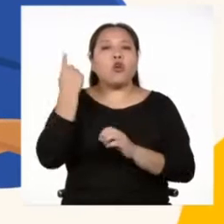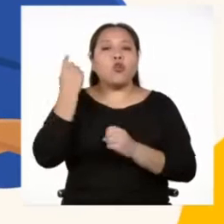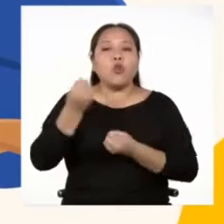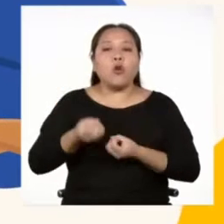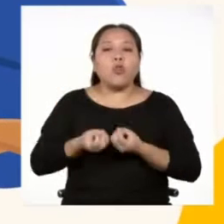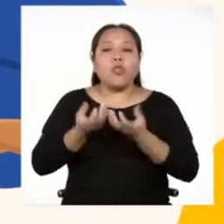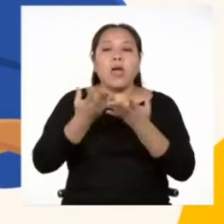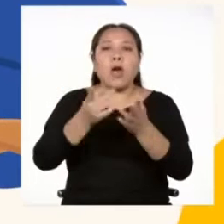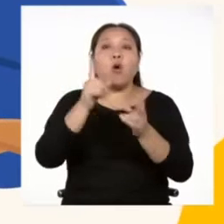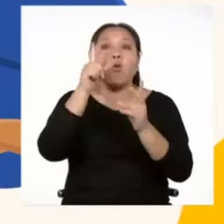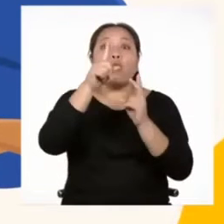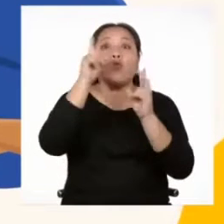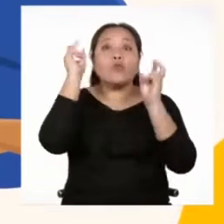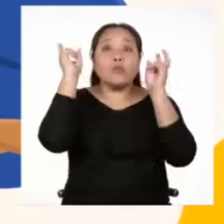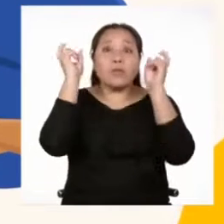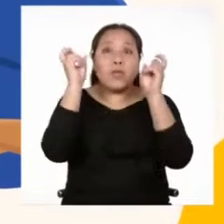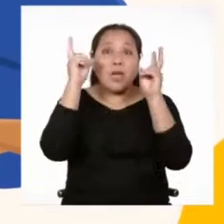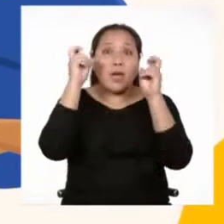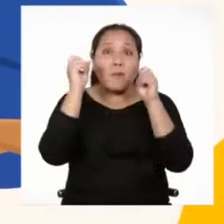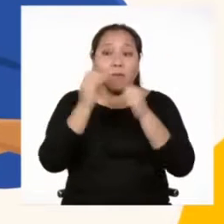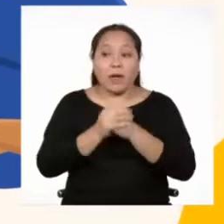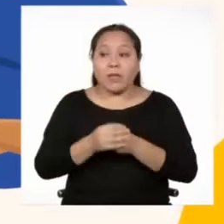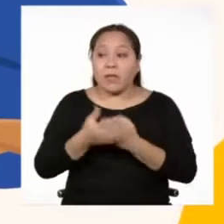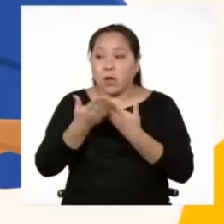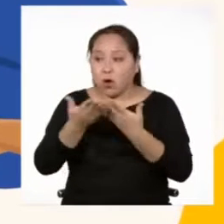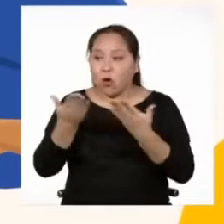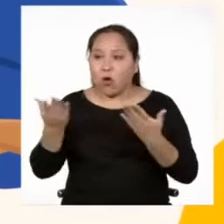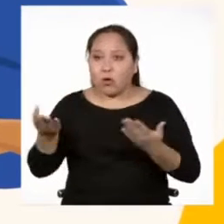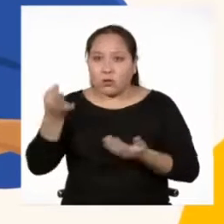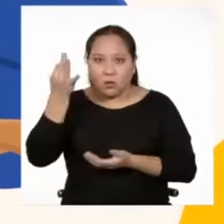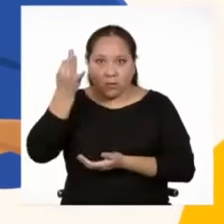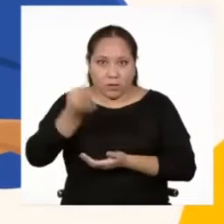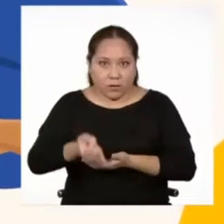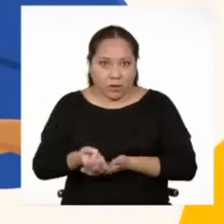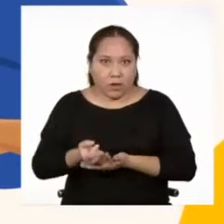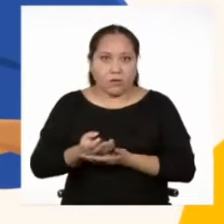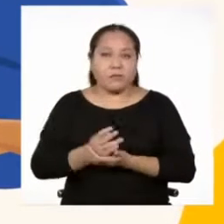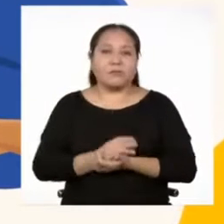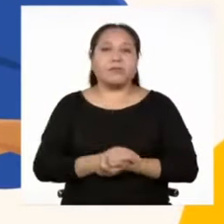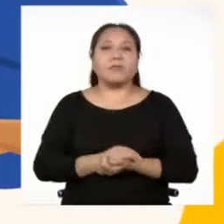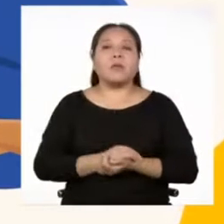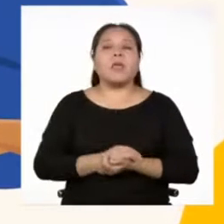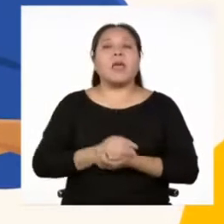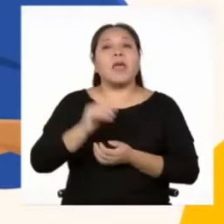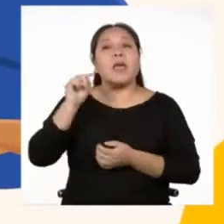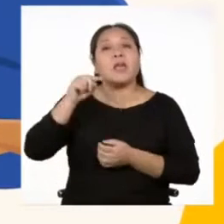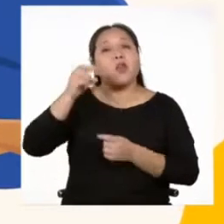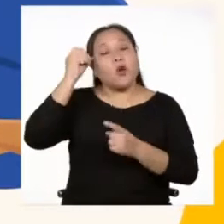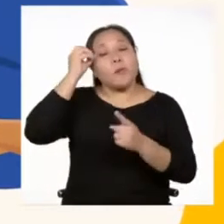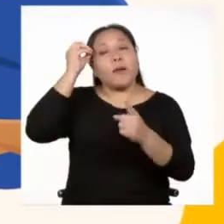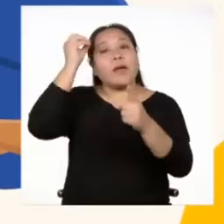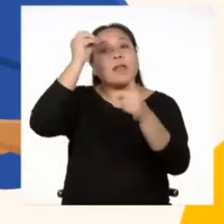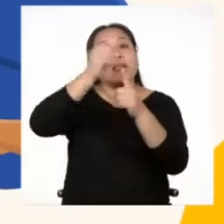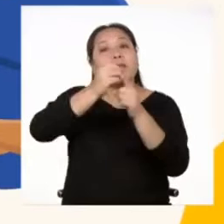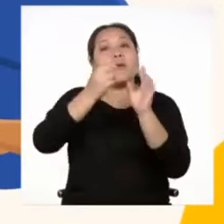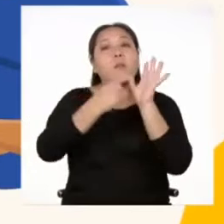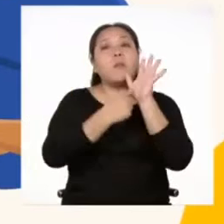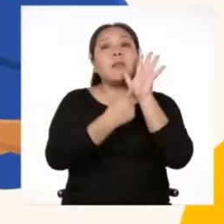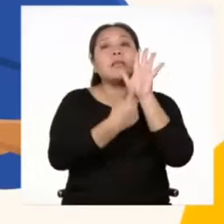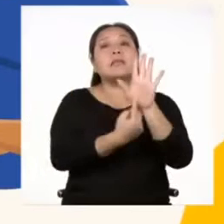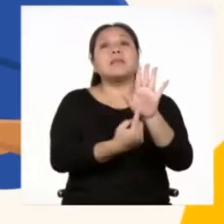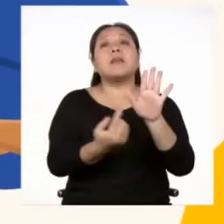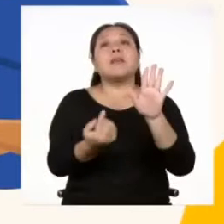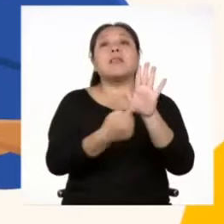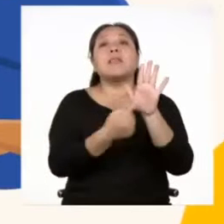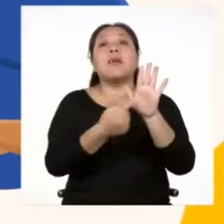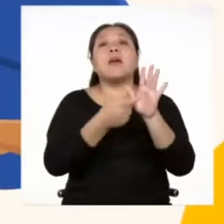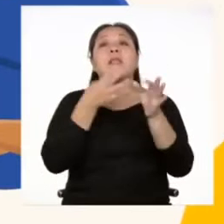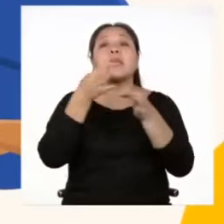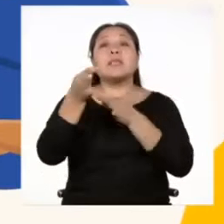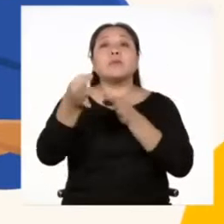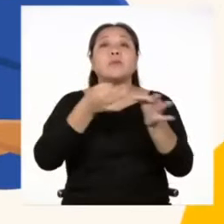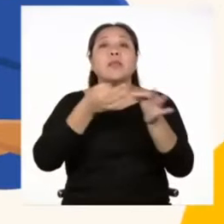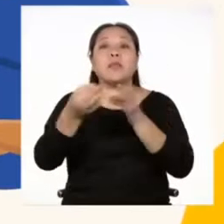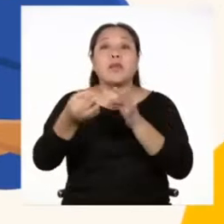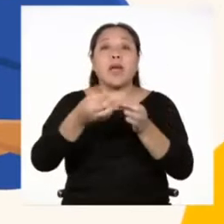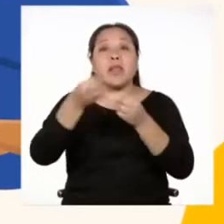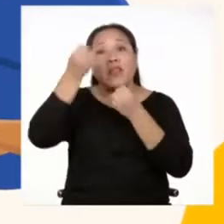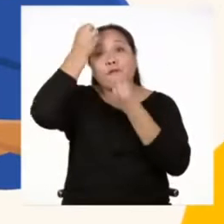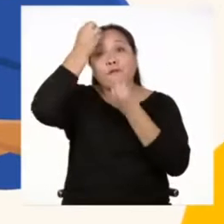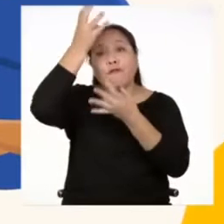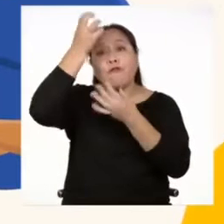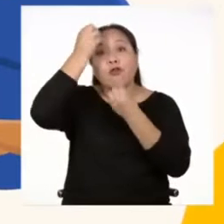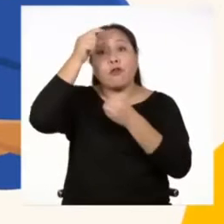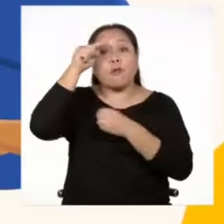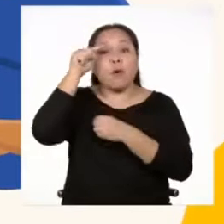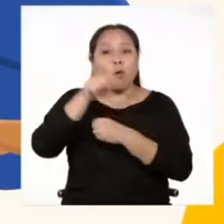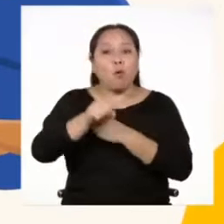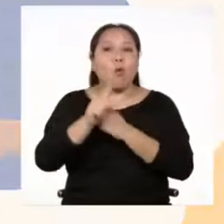tema basándose en fuentes y evidencias de respaldo. Tienen como objetivo presentar, explicar e informar acerca de